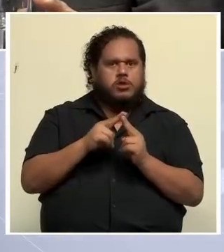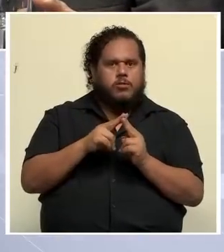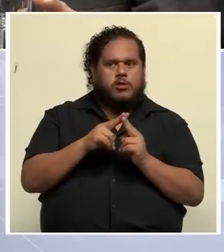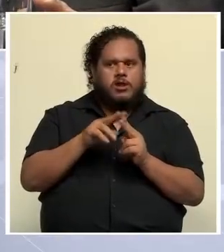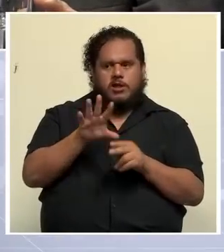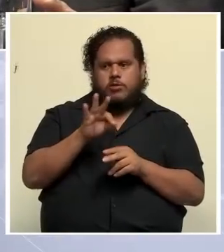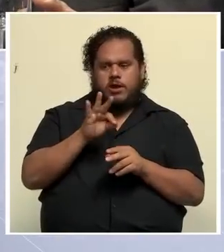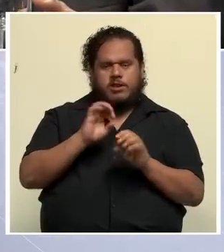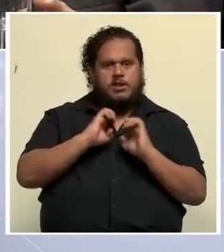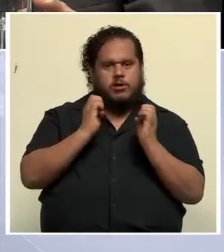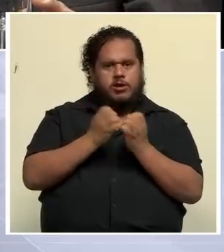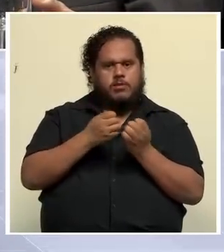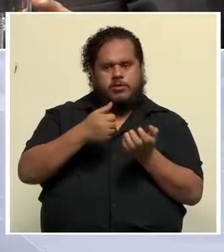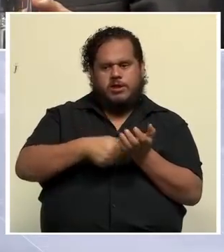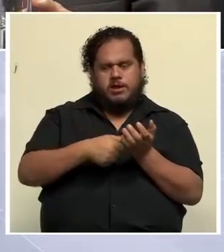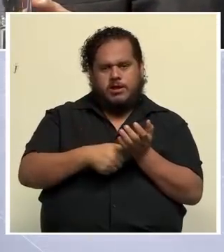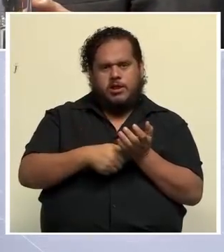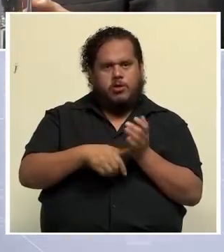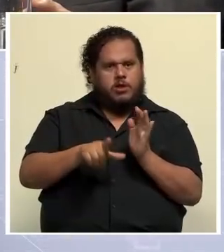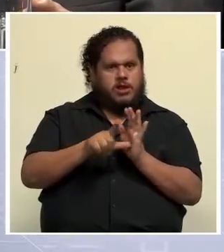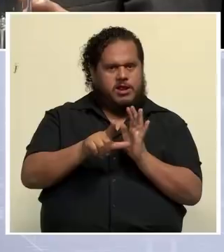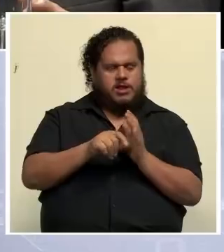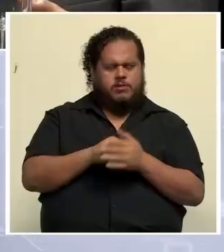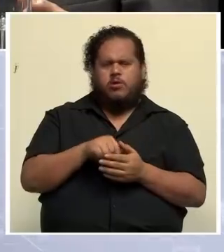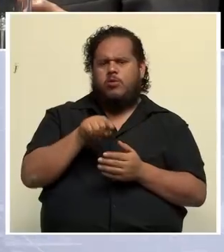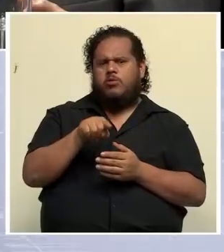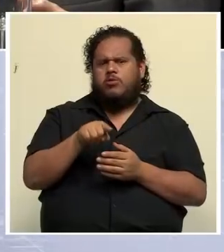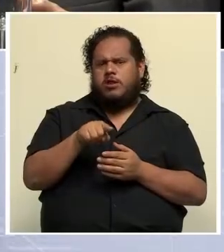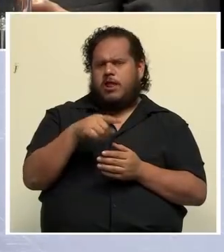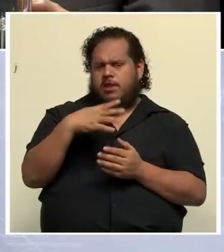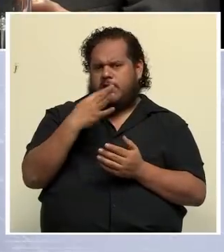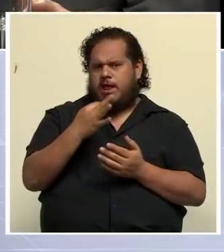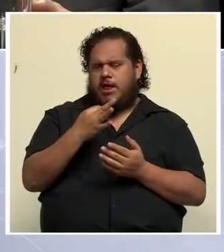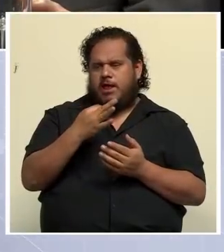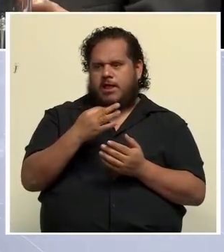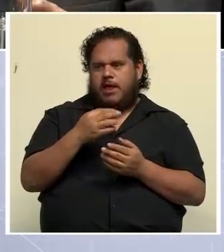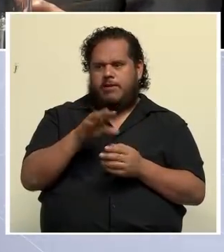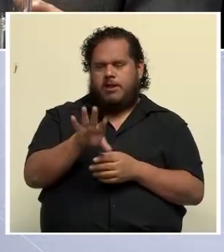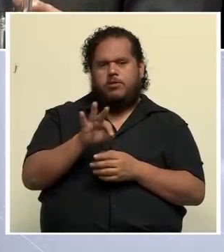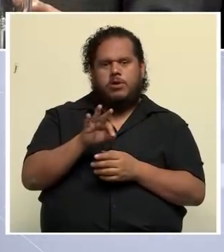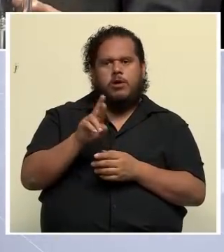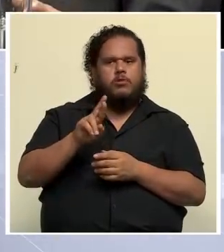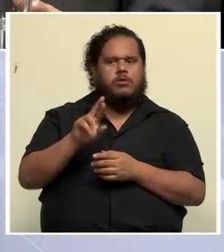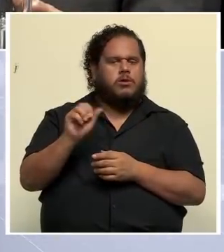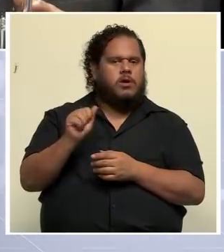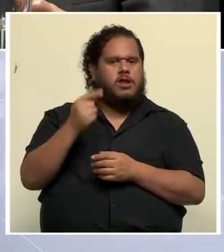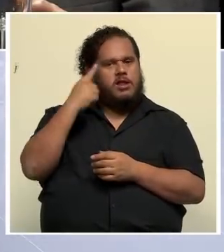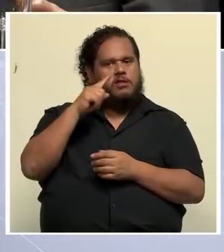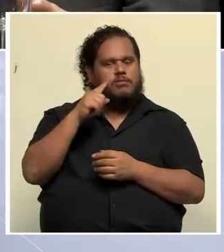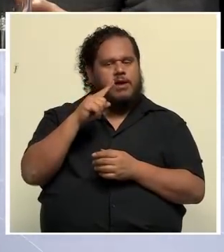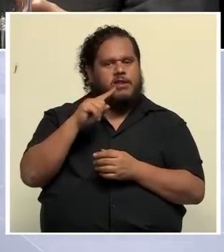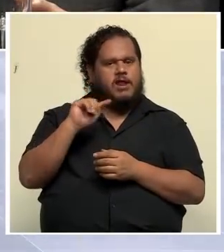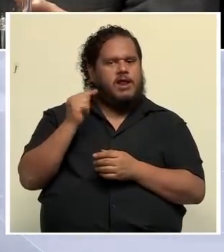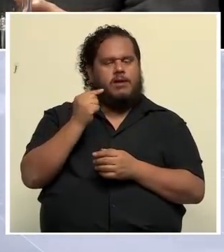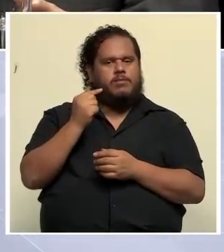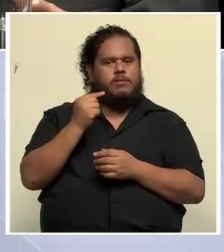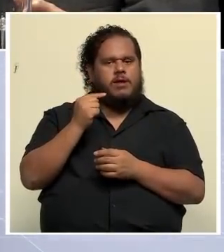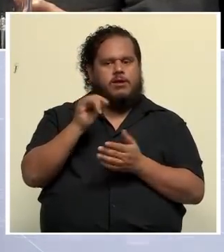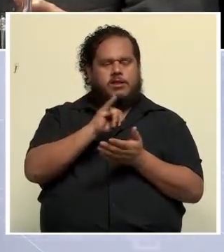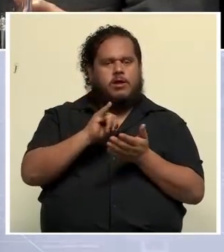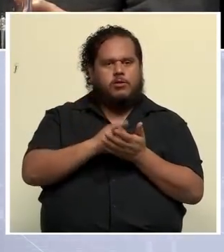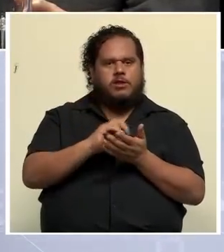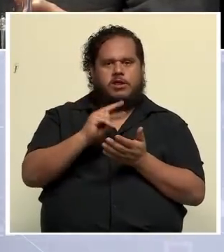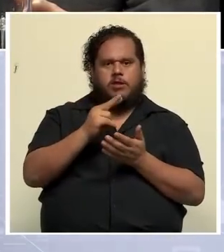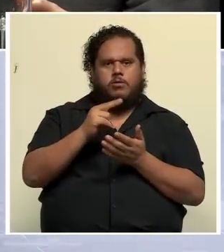equipos de las candidaturas legislativas. ¿Cree usted que haber escogido a Rodrigo Arias para encabezar San José,